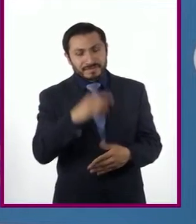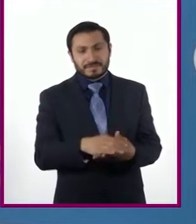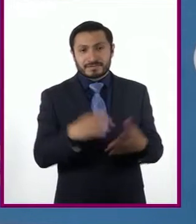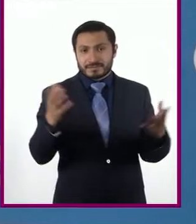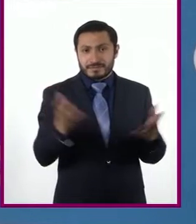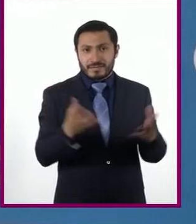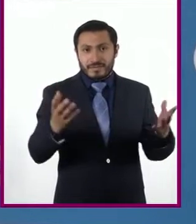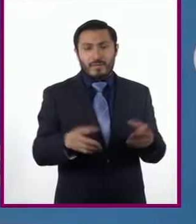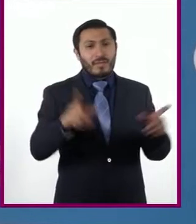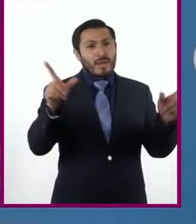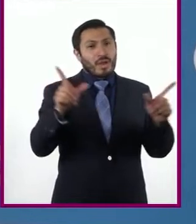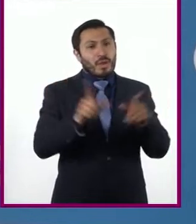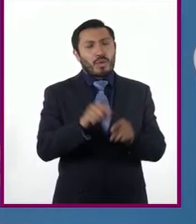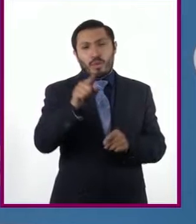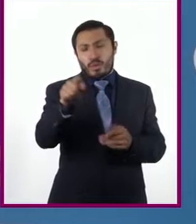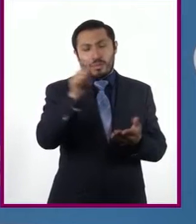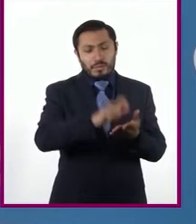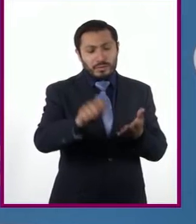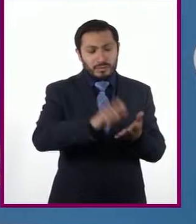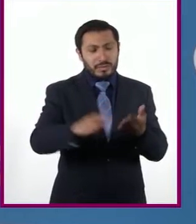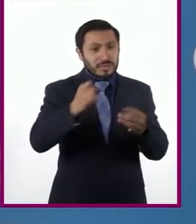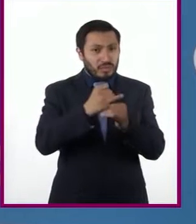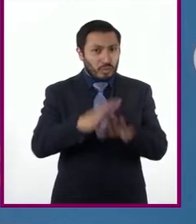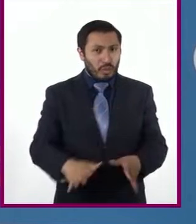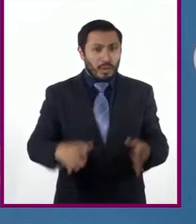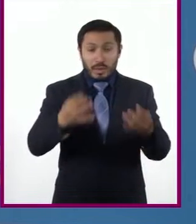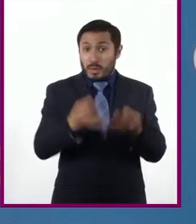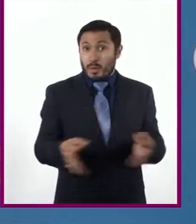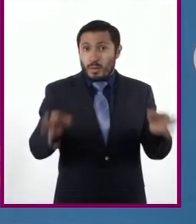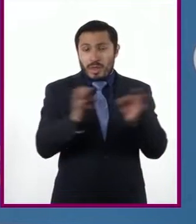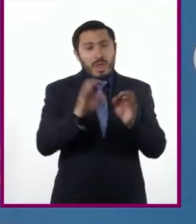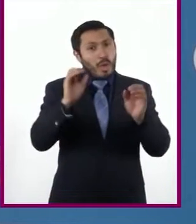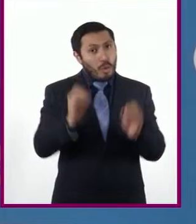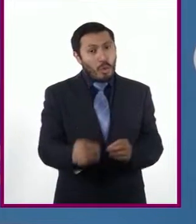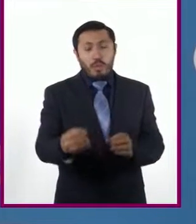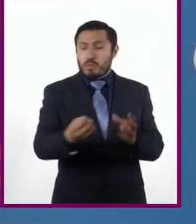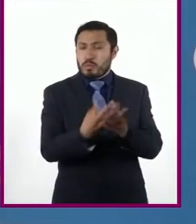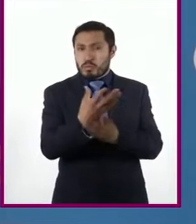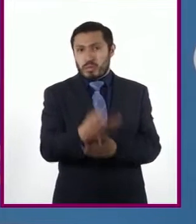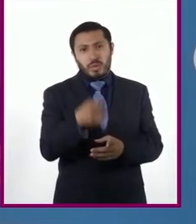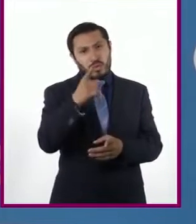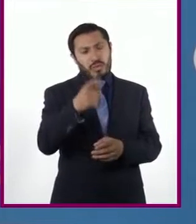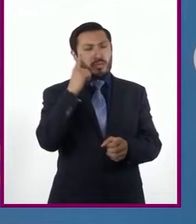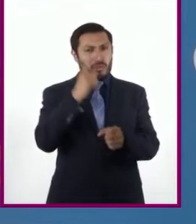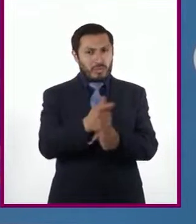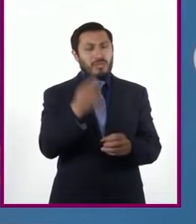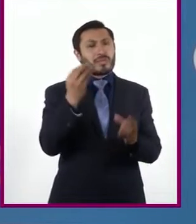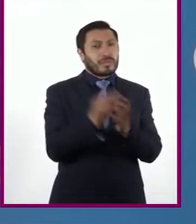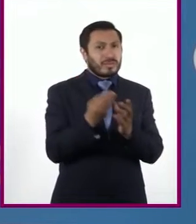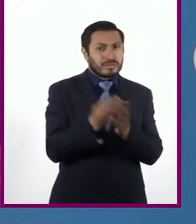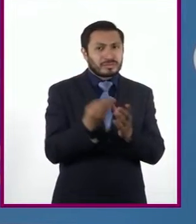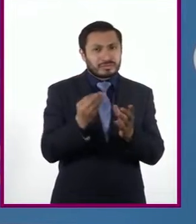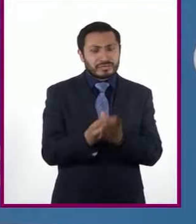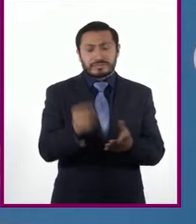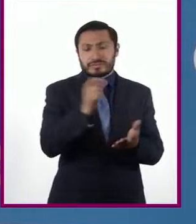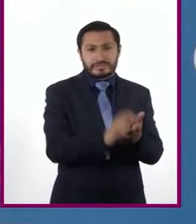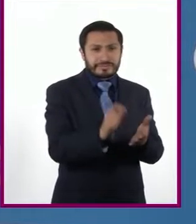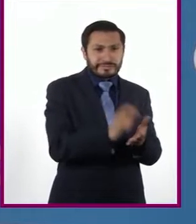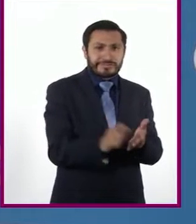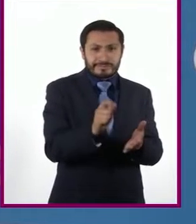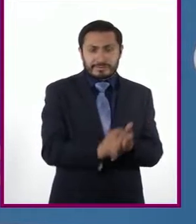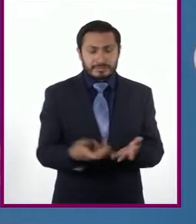Elaboren su propio resumen anotando los datos importantes o nuevos que vayan identificando durante la sesión. Registren las dudas